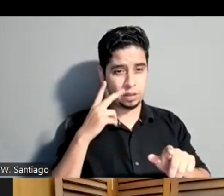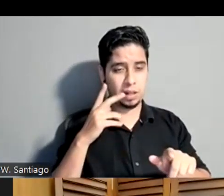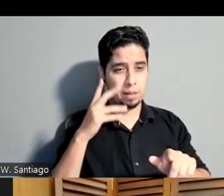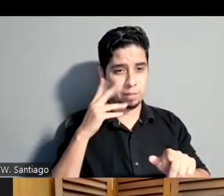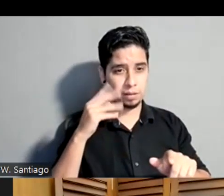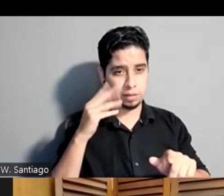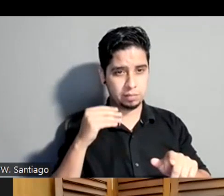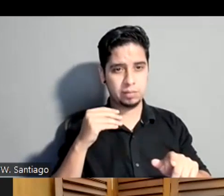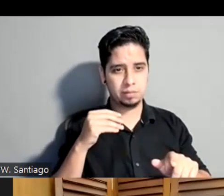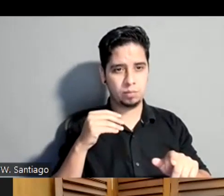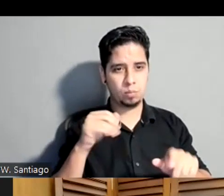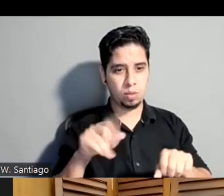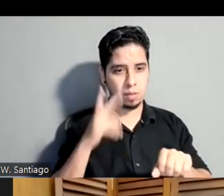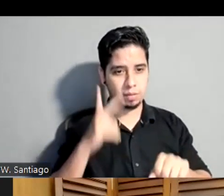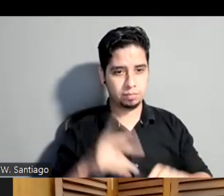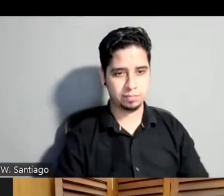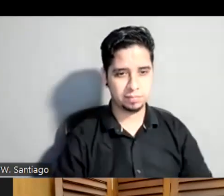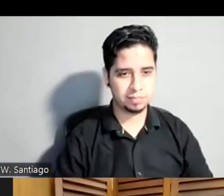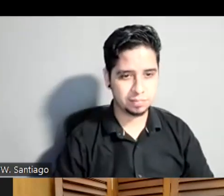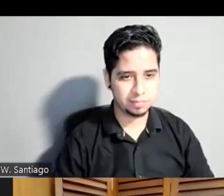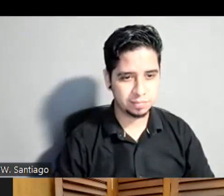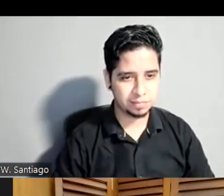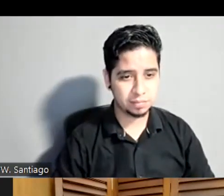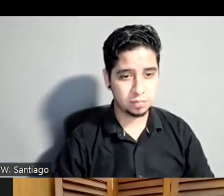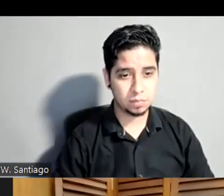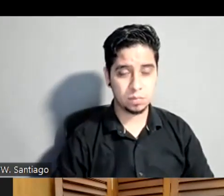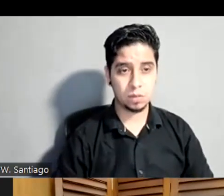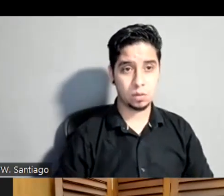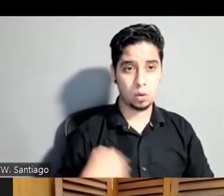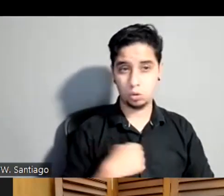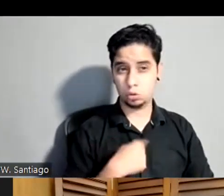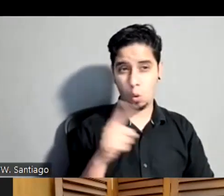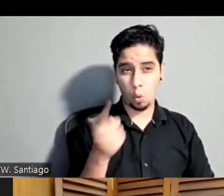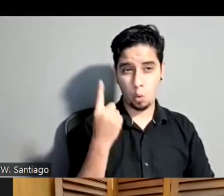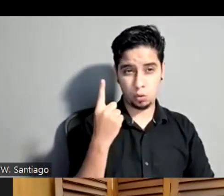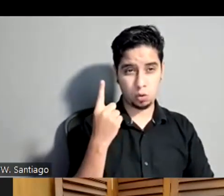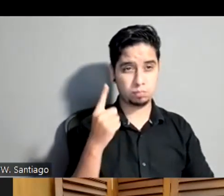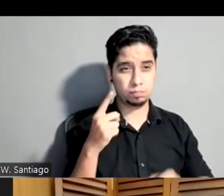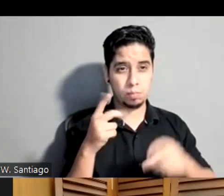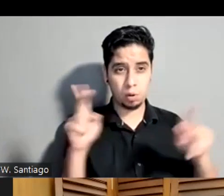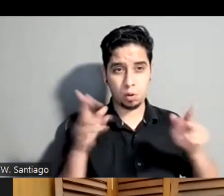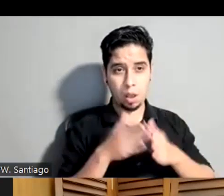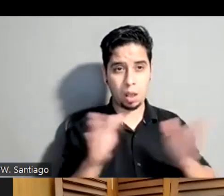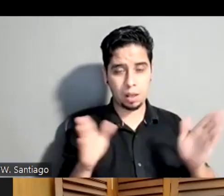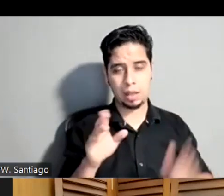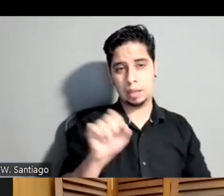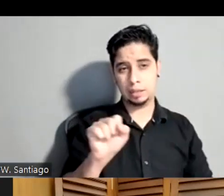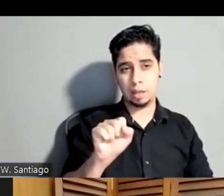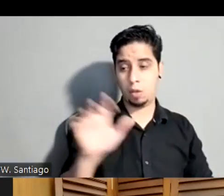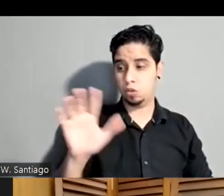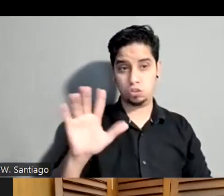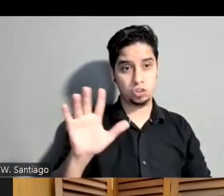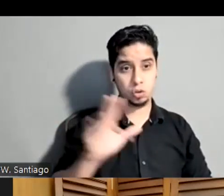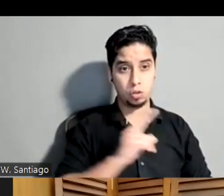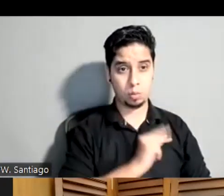colaboradora de hombres pueda disfrutar de Doña Bárbara. Nos vamos, única función para público general, sábado 5 de noviembre, a